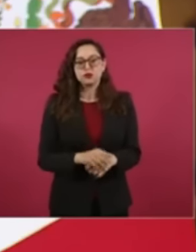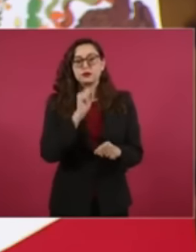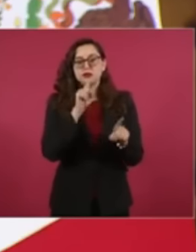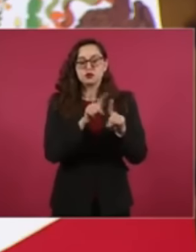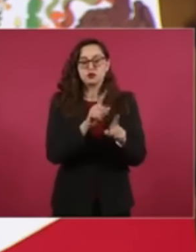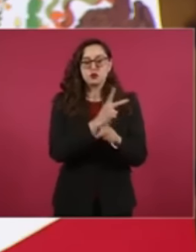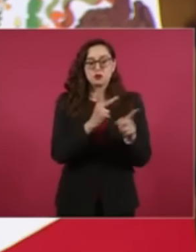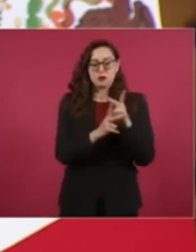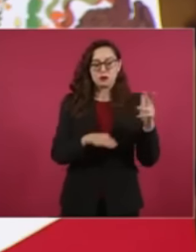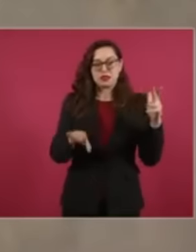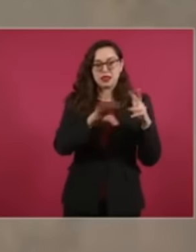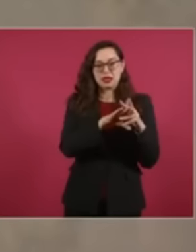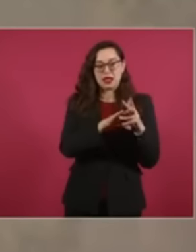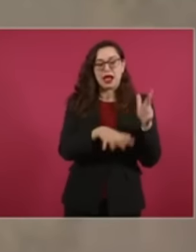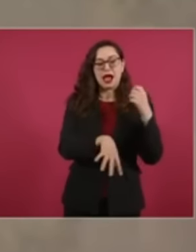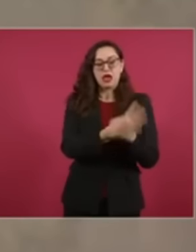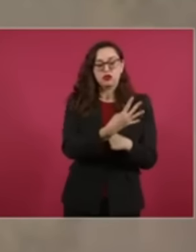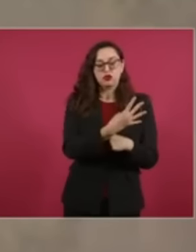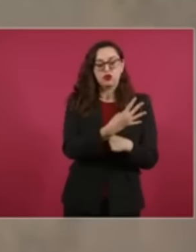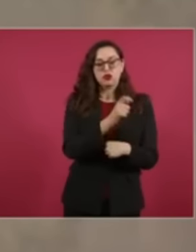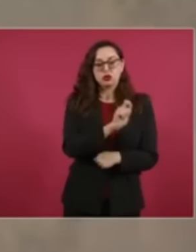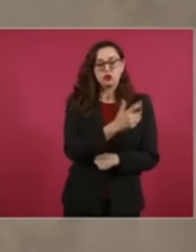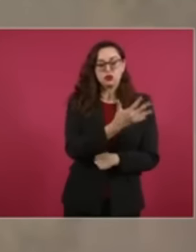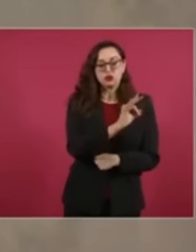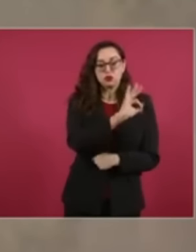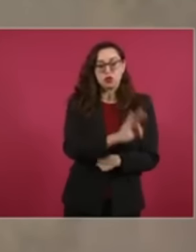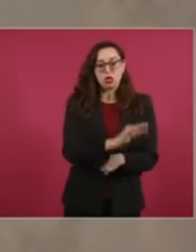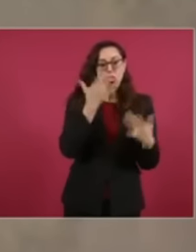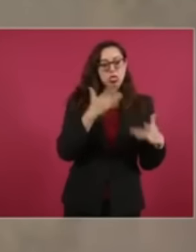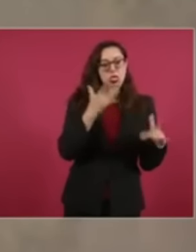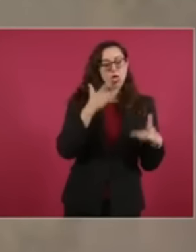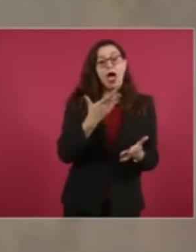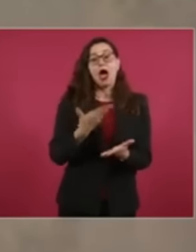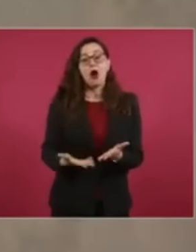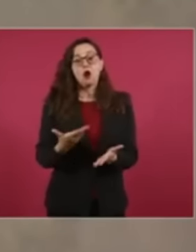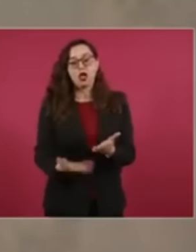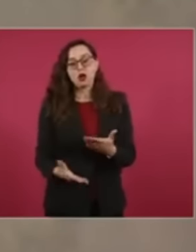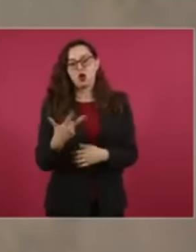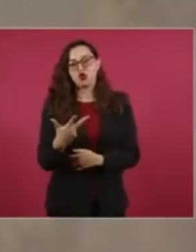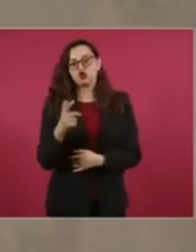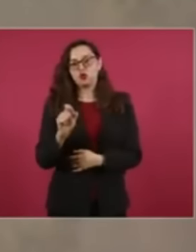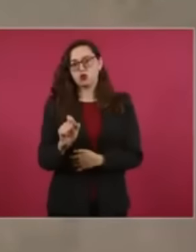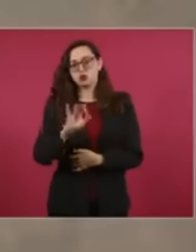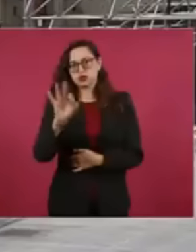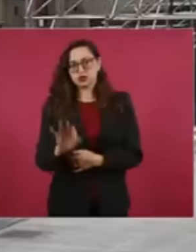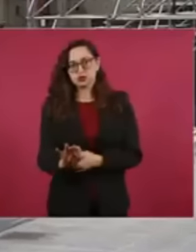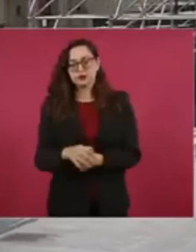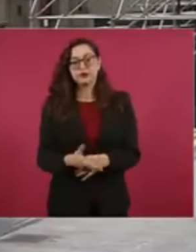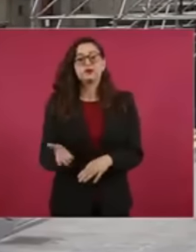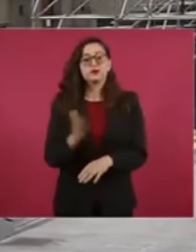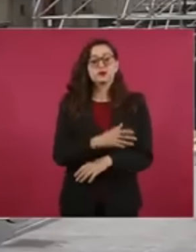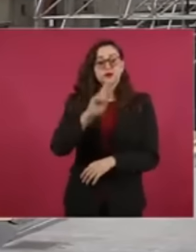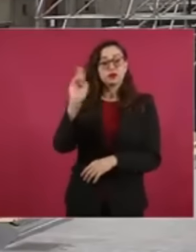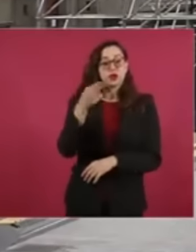de 14.5 a 8.5 y en educación superior de 8.4 a